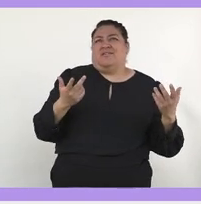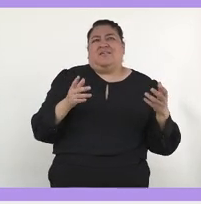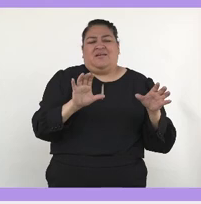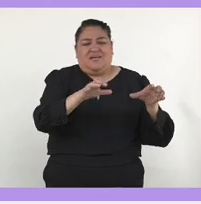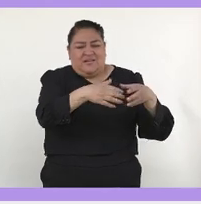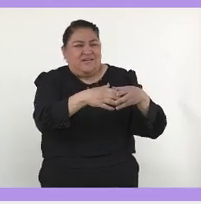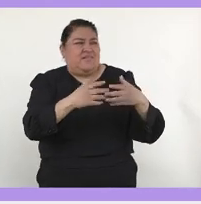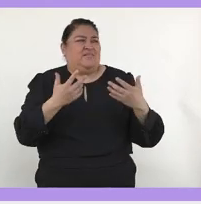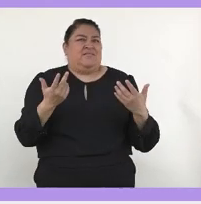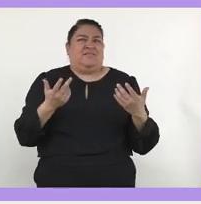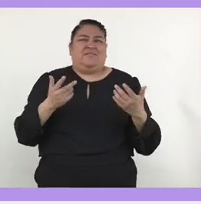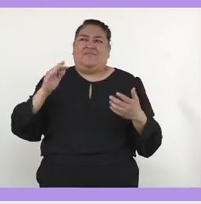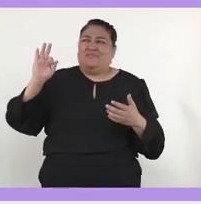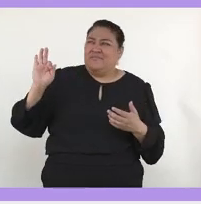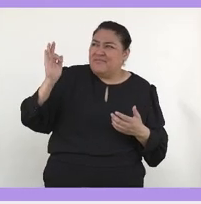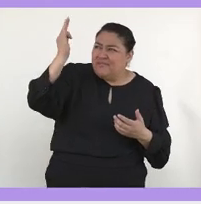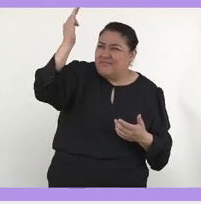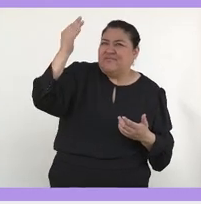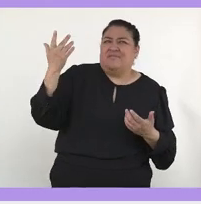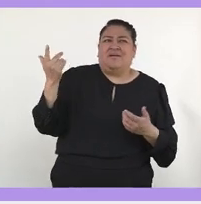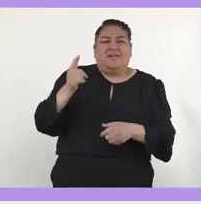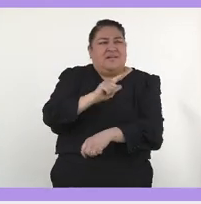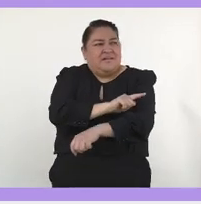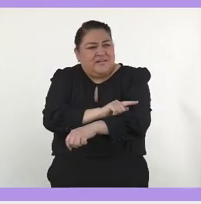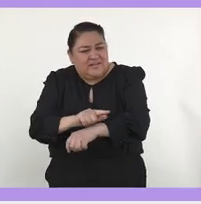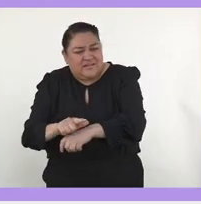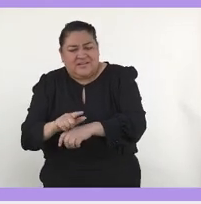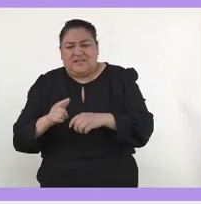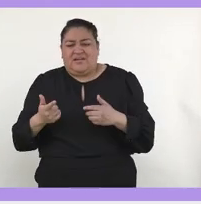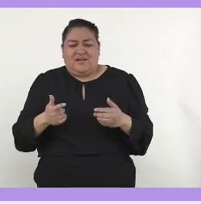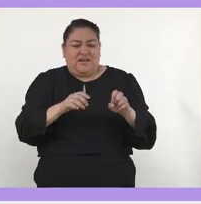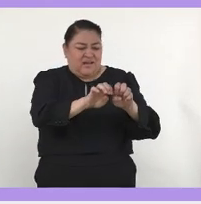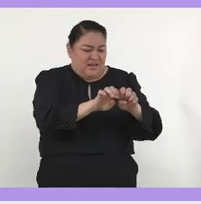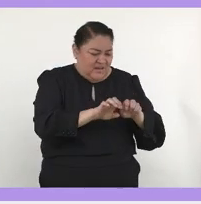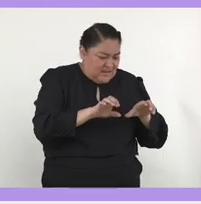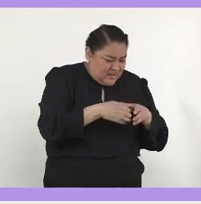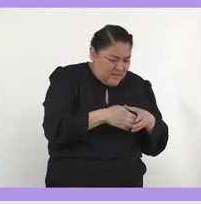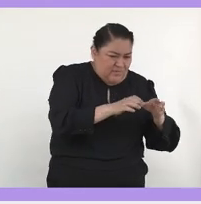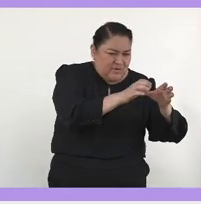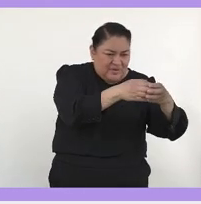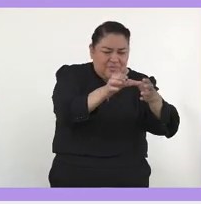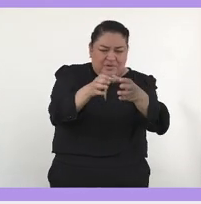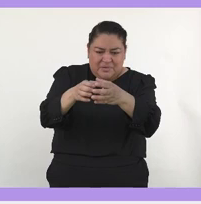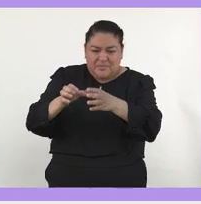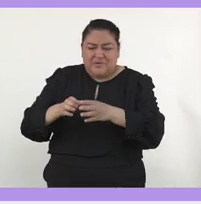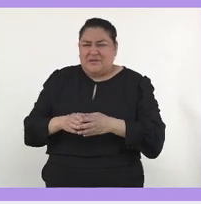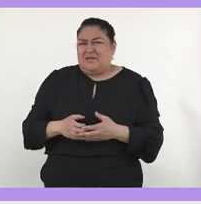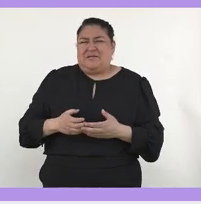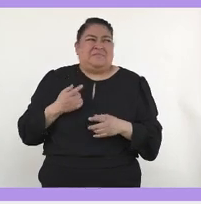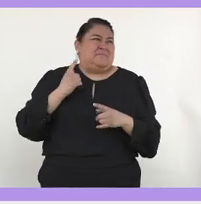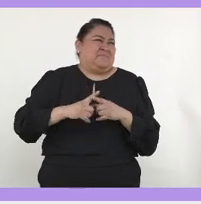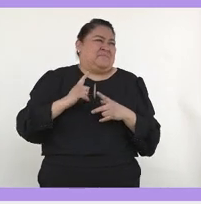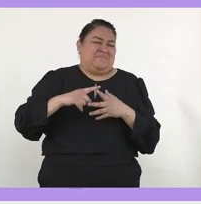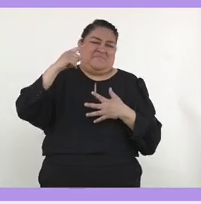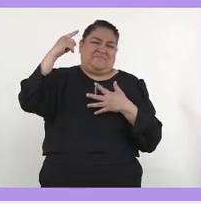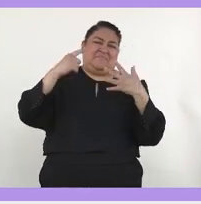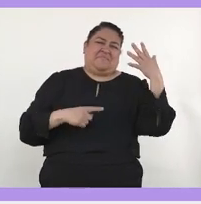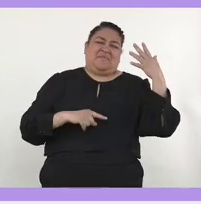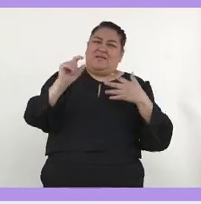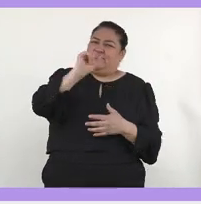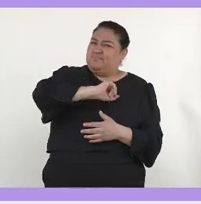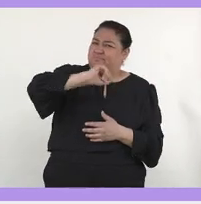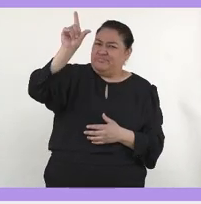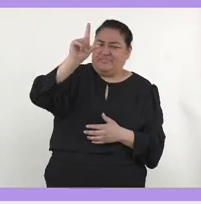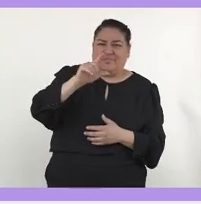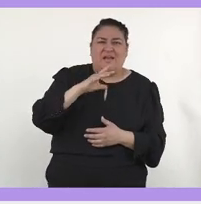organismos desde la federación la clubes profesionales reconocidos y con todos los medios a